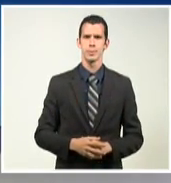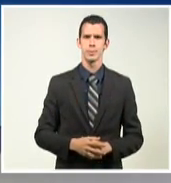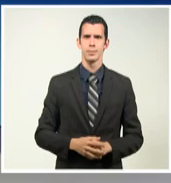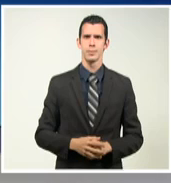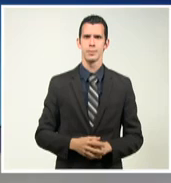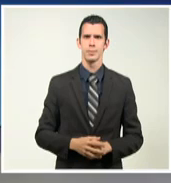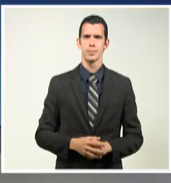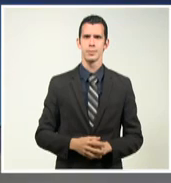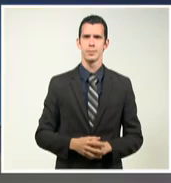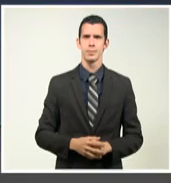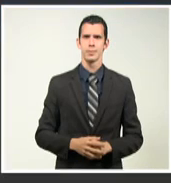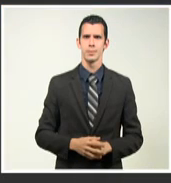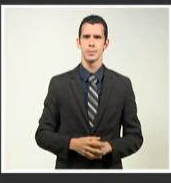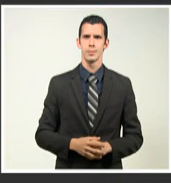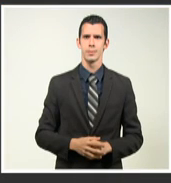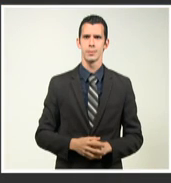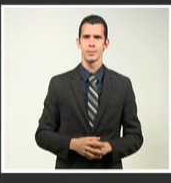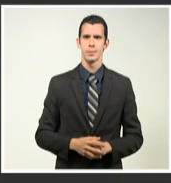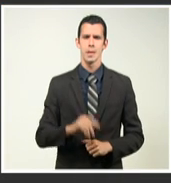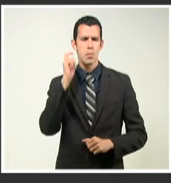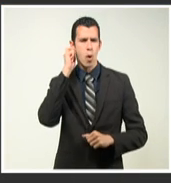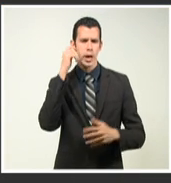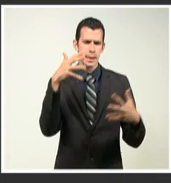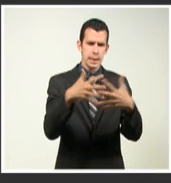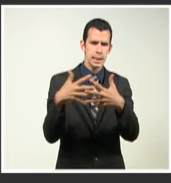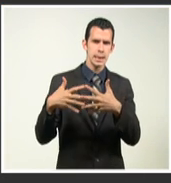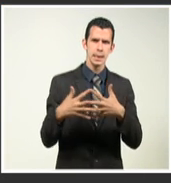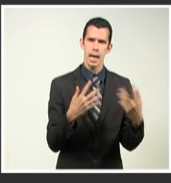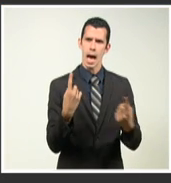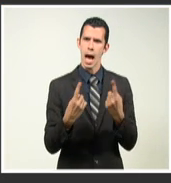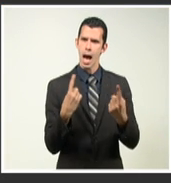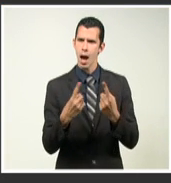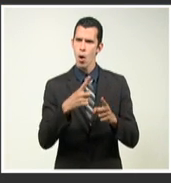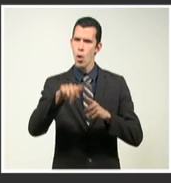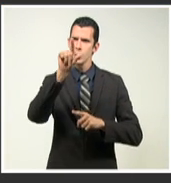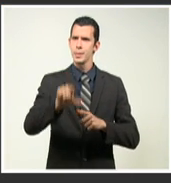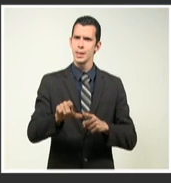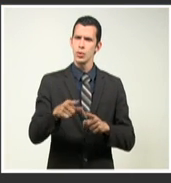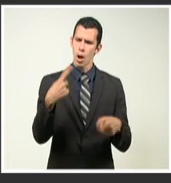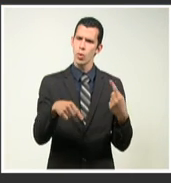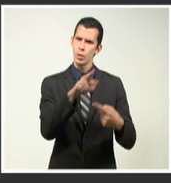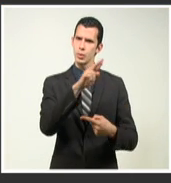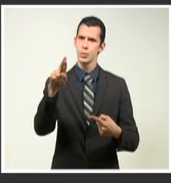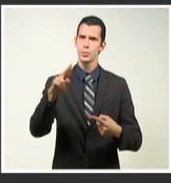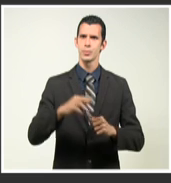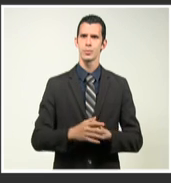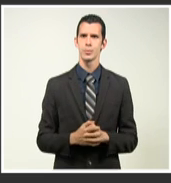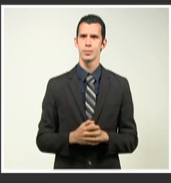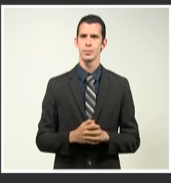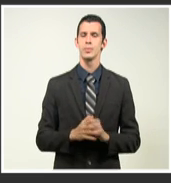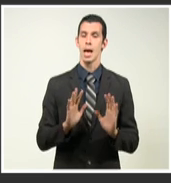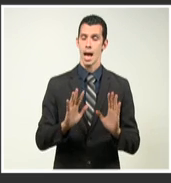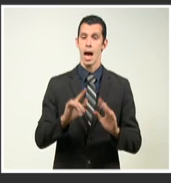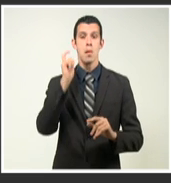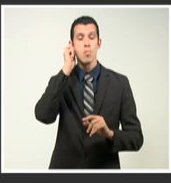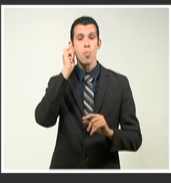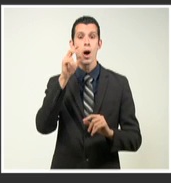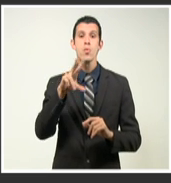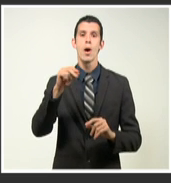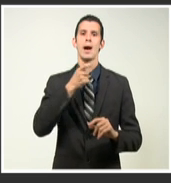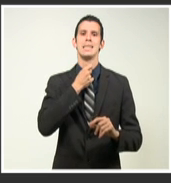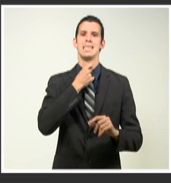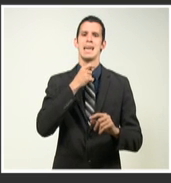de los que ya les mencioné. Elaine Díaz radica actualmente en el exterior, periodista, ex profesora de la Universidad